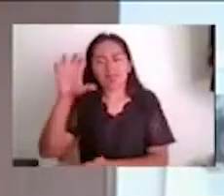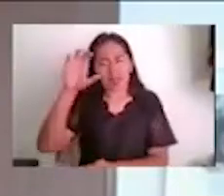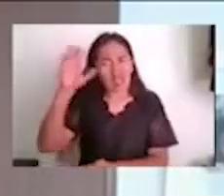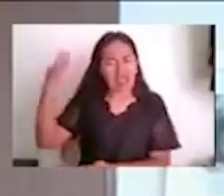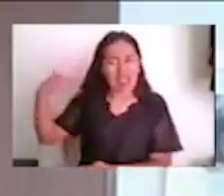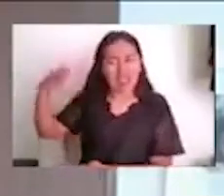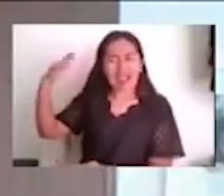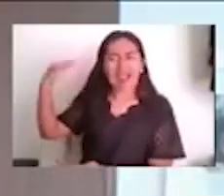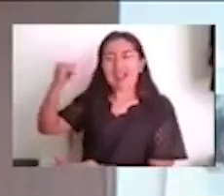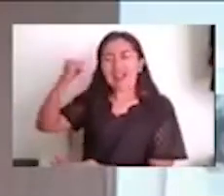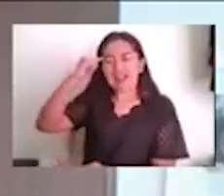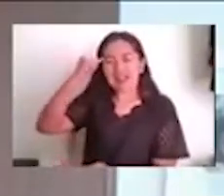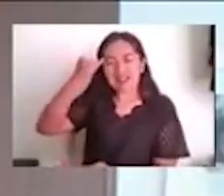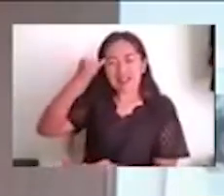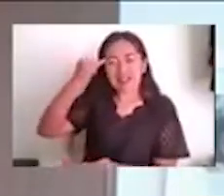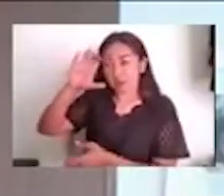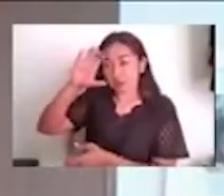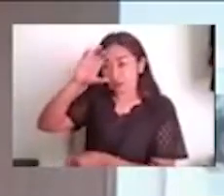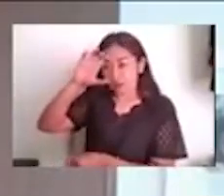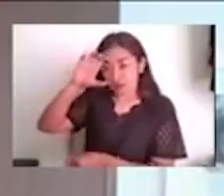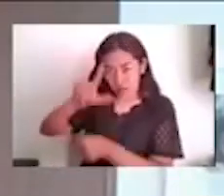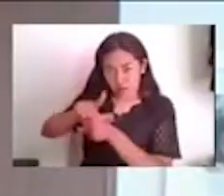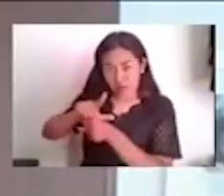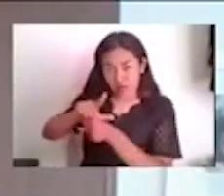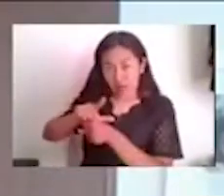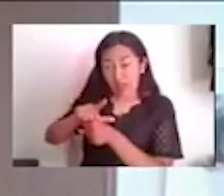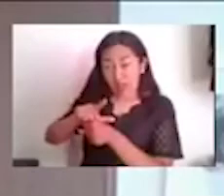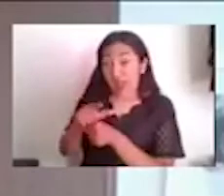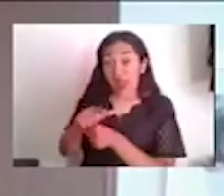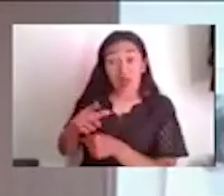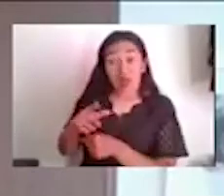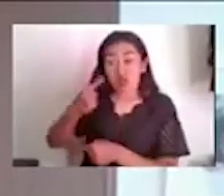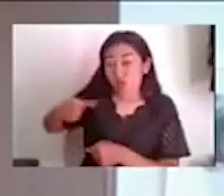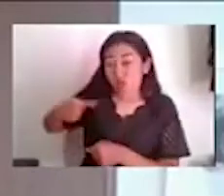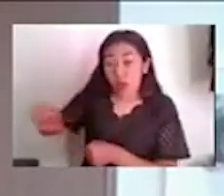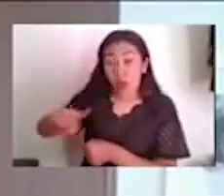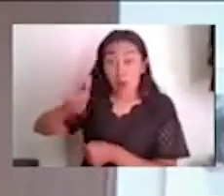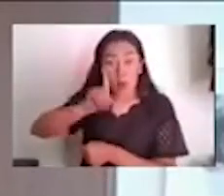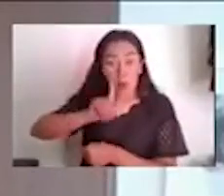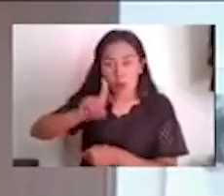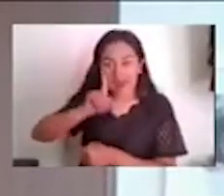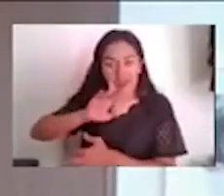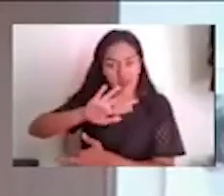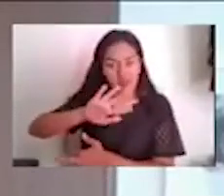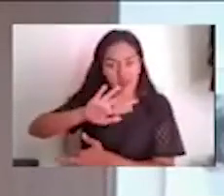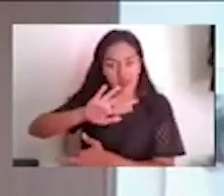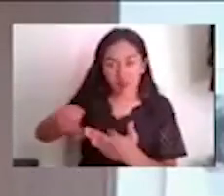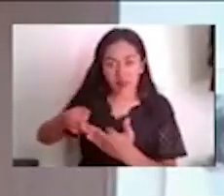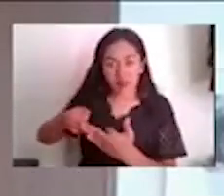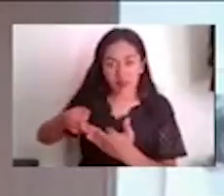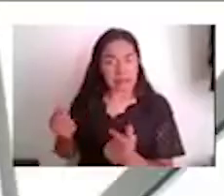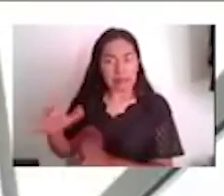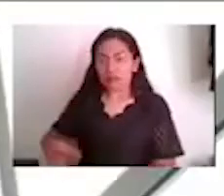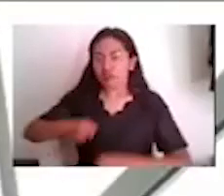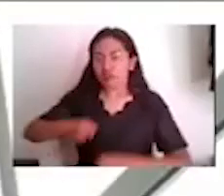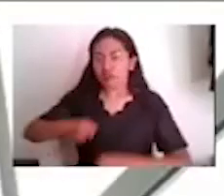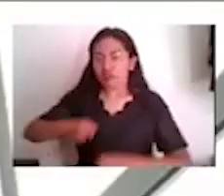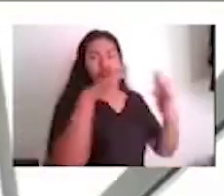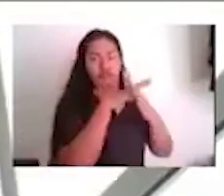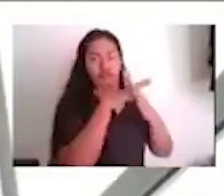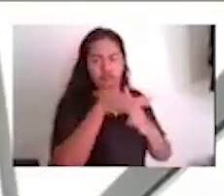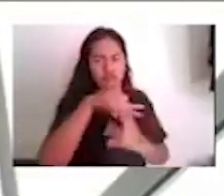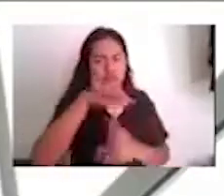prehispánicas las mujeres tomaban las armas o solo pasó este fenómeno aquí en Azcapotzalco? Pues las